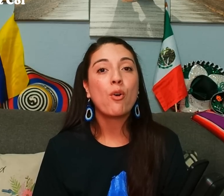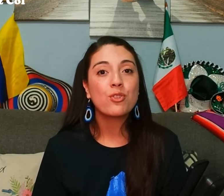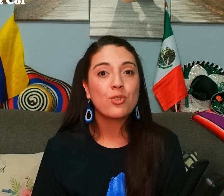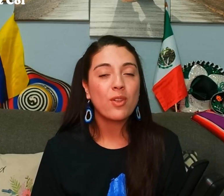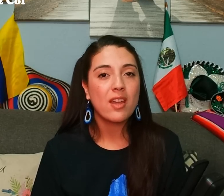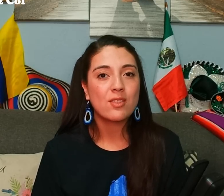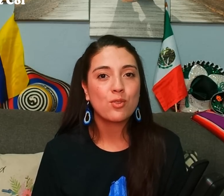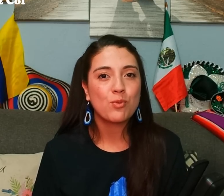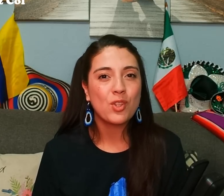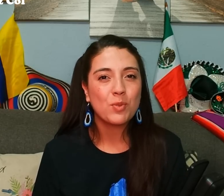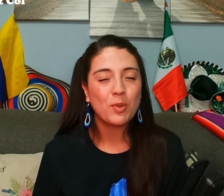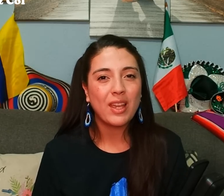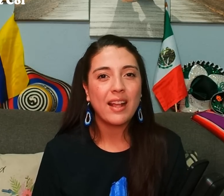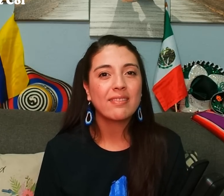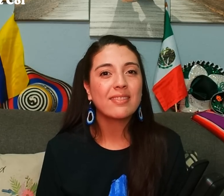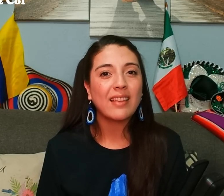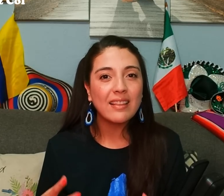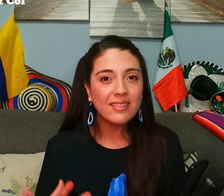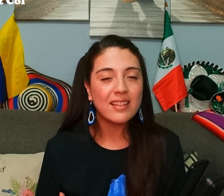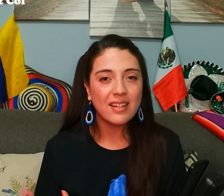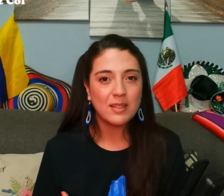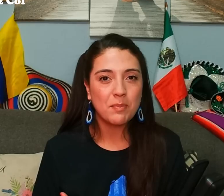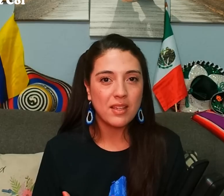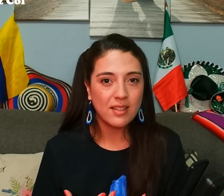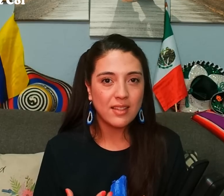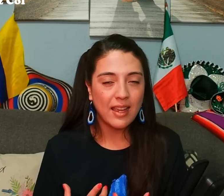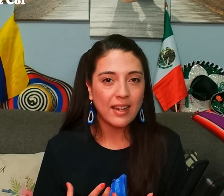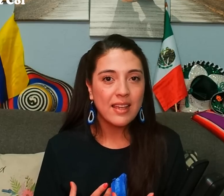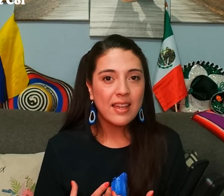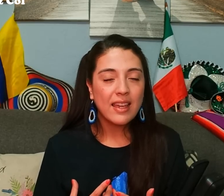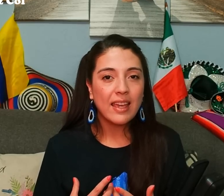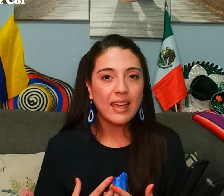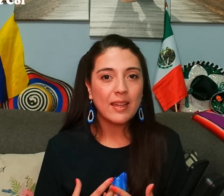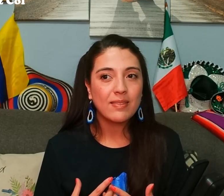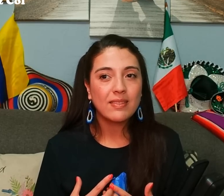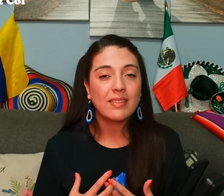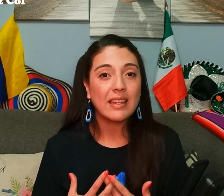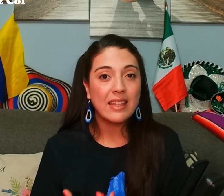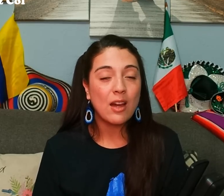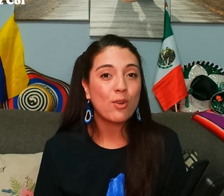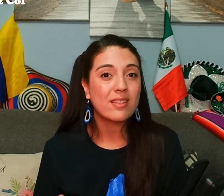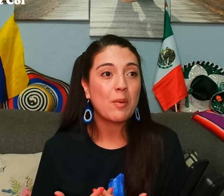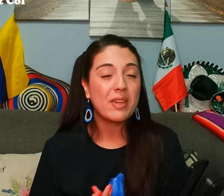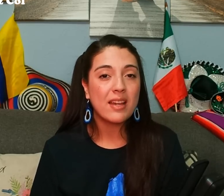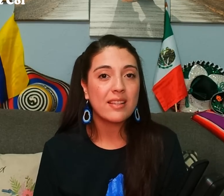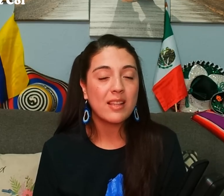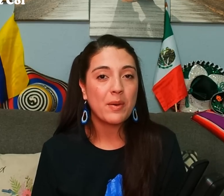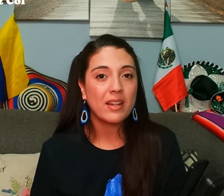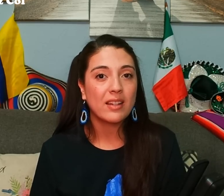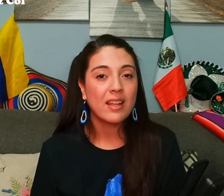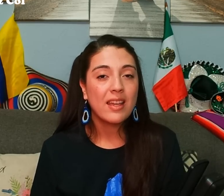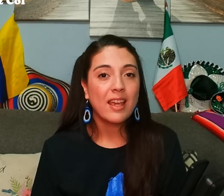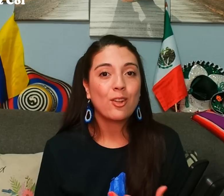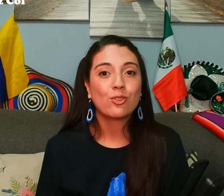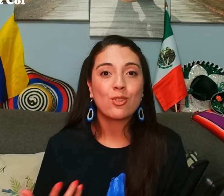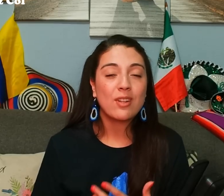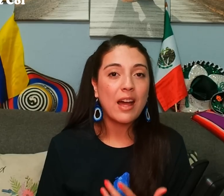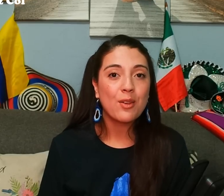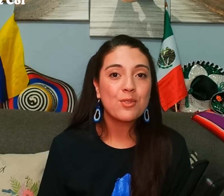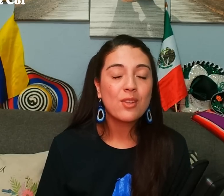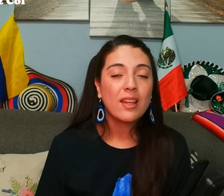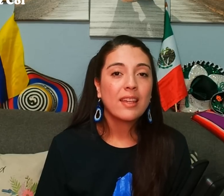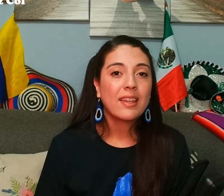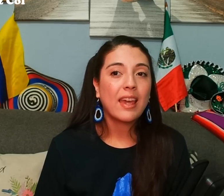construir 8 de estos museos porque eran tantas las piezas que él tenía o que sabía que estaban en